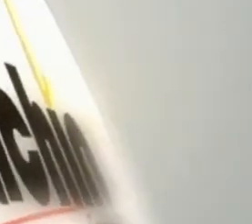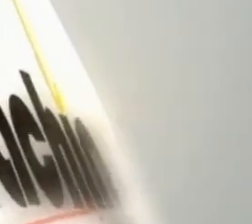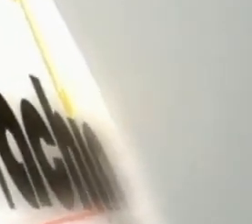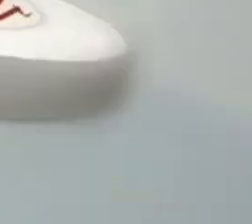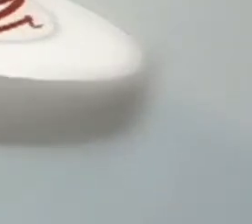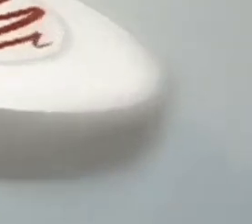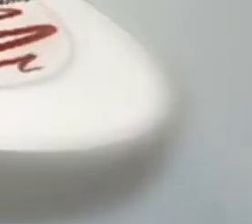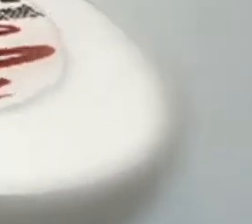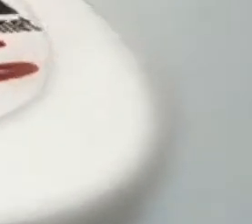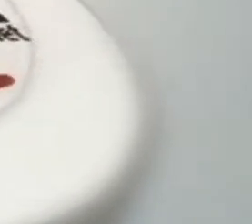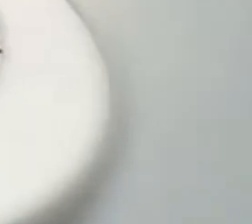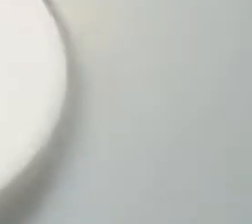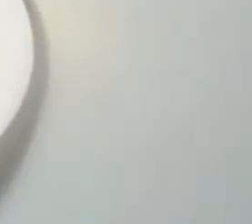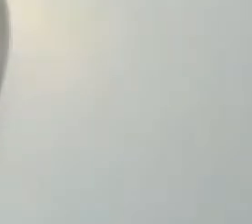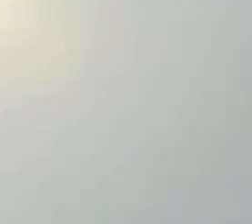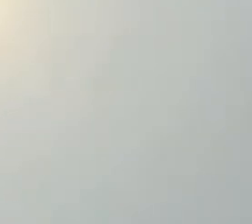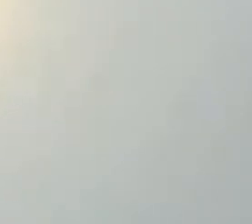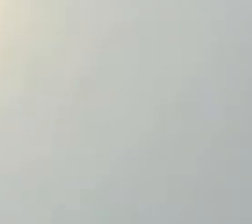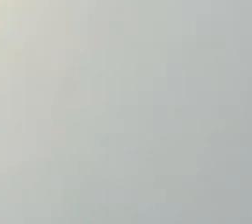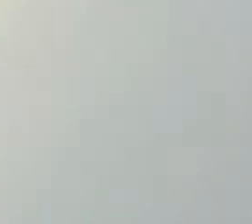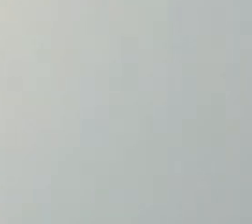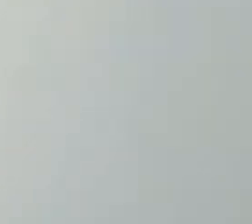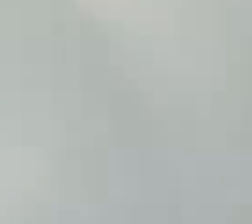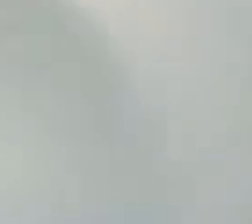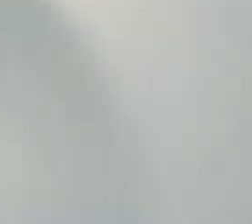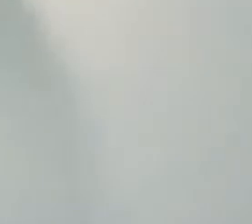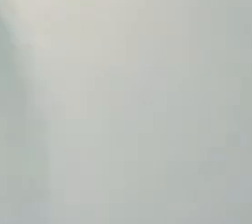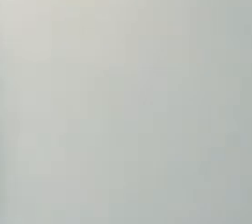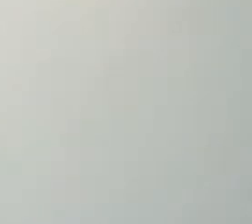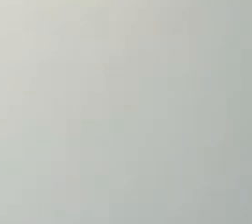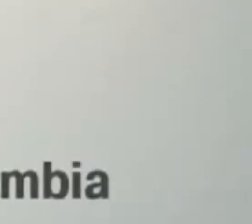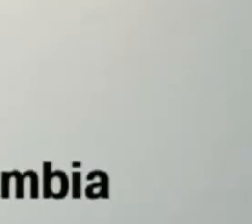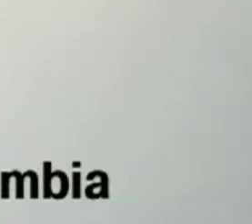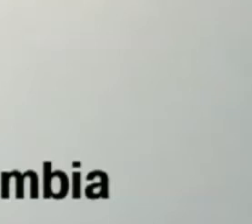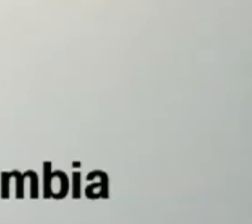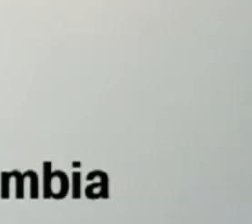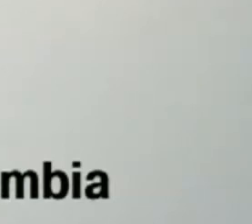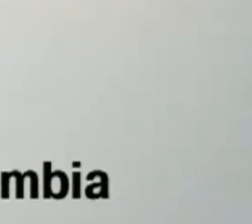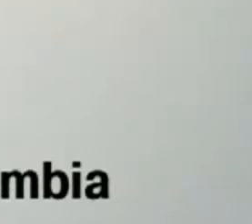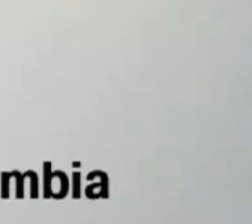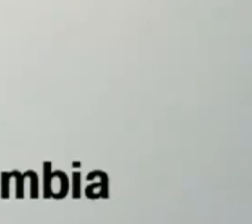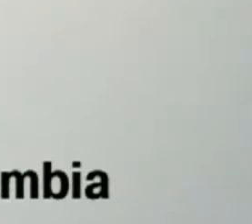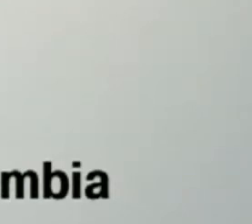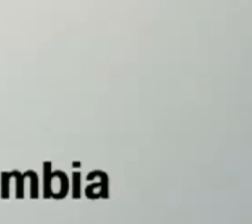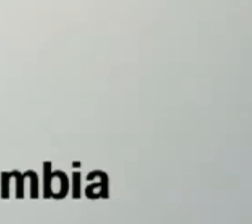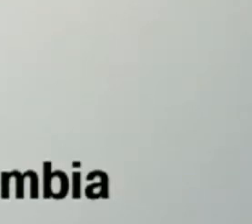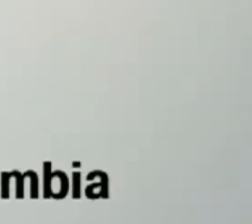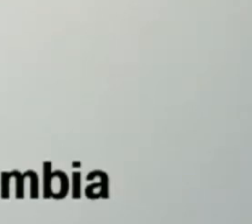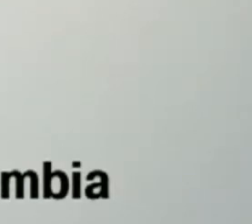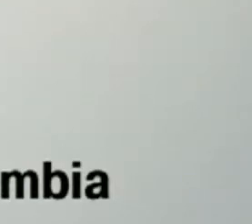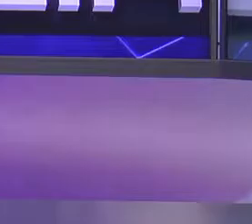el patrocinio de Restaurante El Machín Gourmet, ahora en su nueva sede en el Barrio Colombia.